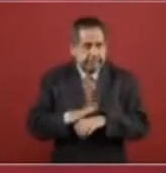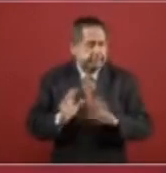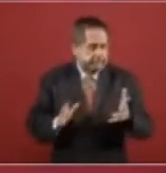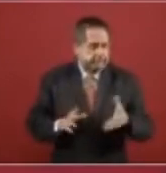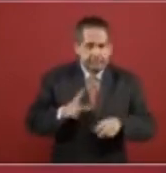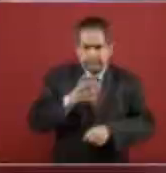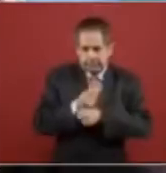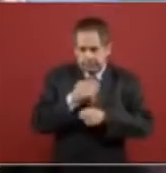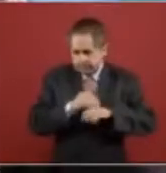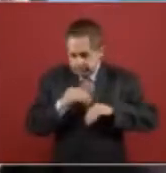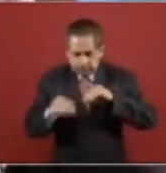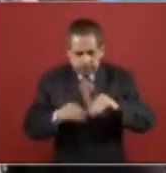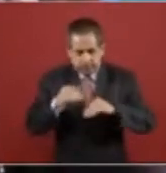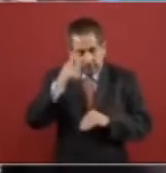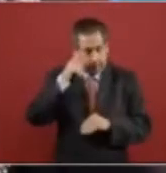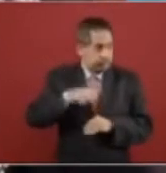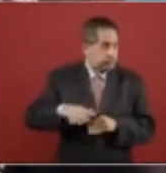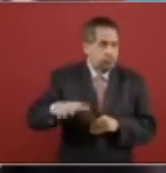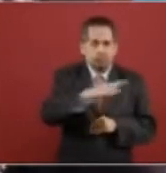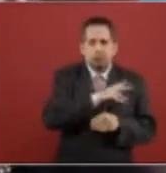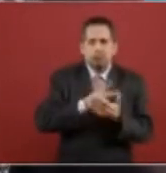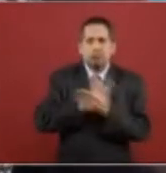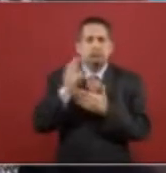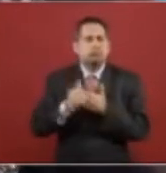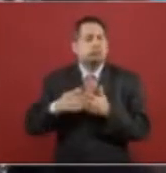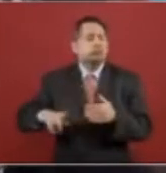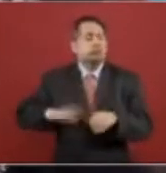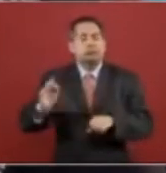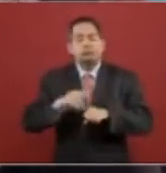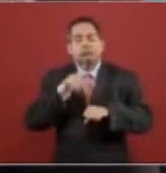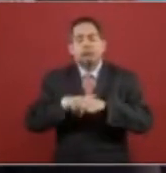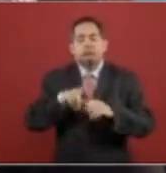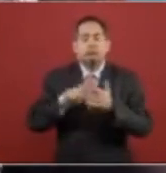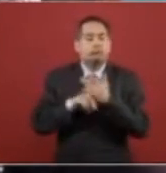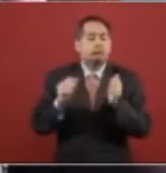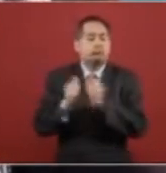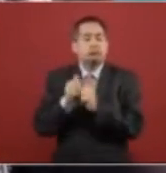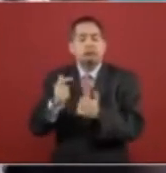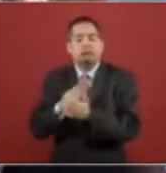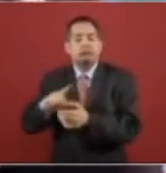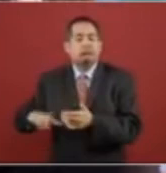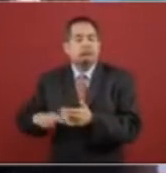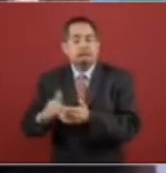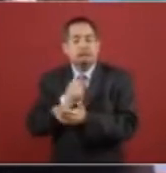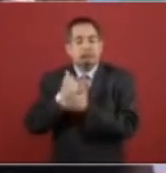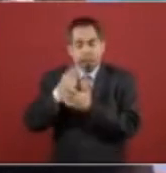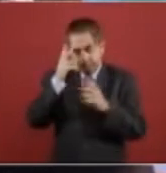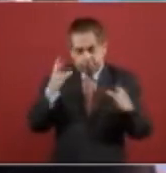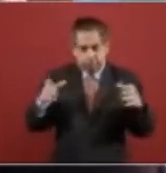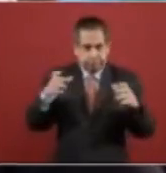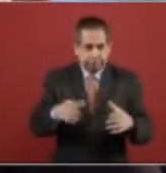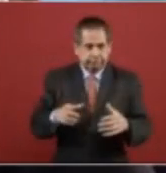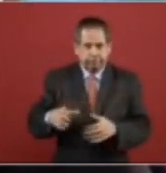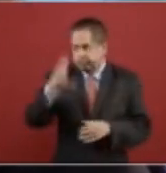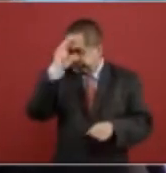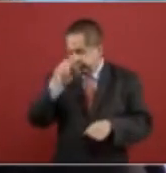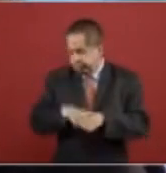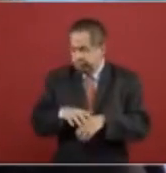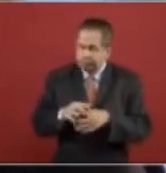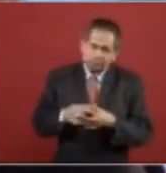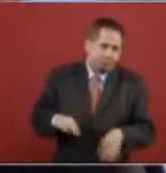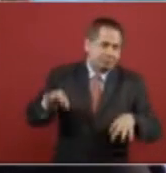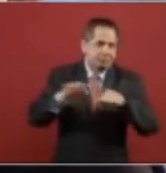trabajando pues para que éste sea un proyecto del gobierno federal del gobierno de la ciudad y que sea pues el espacio cultural y natural